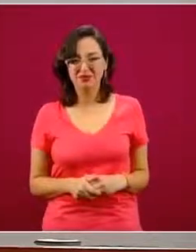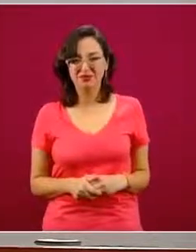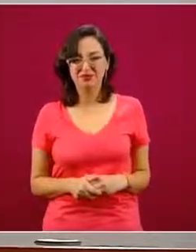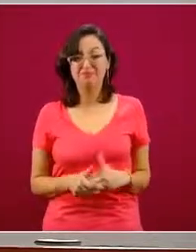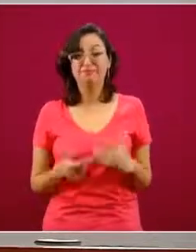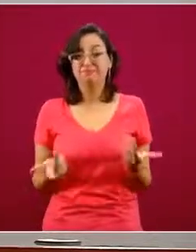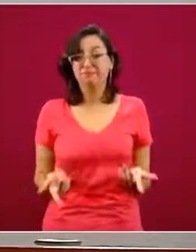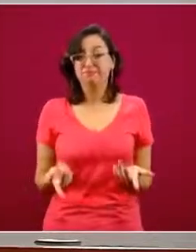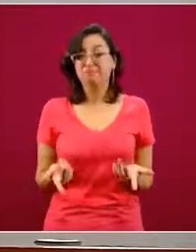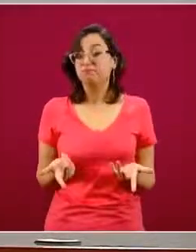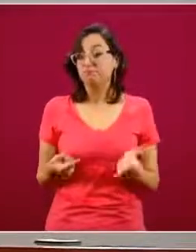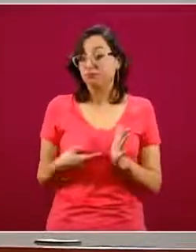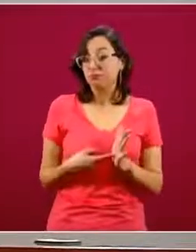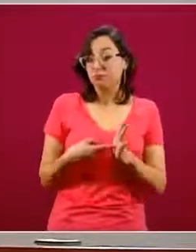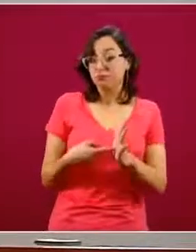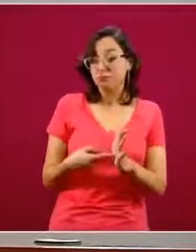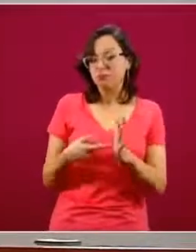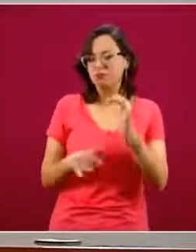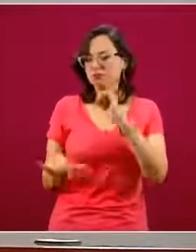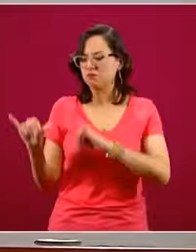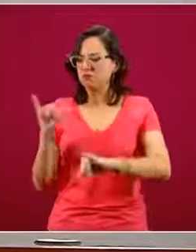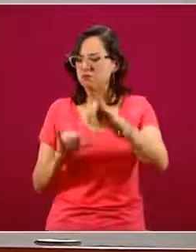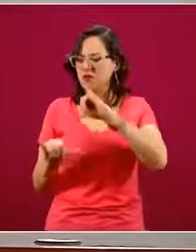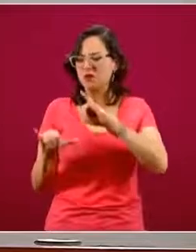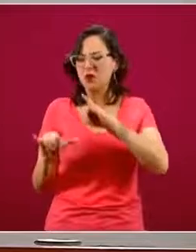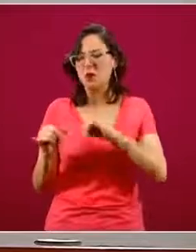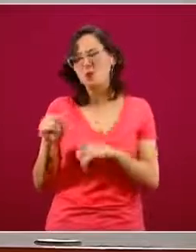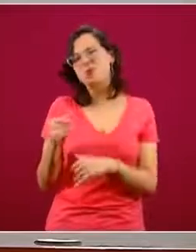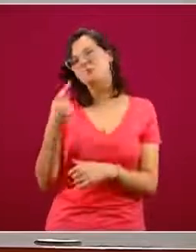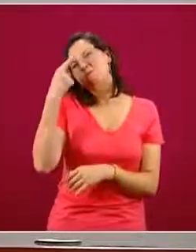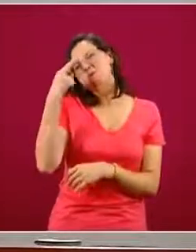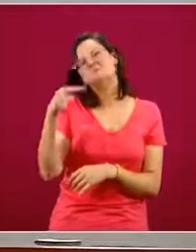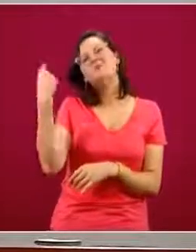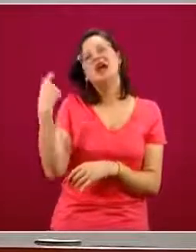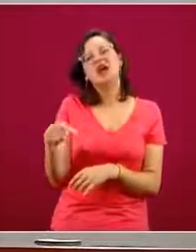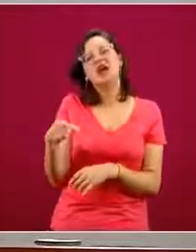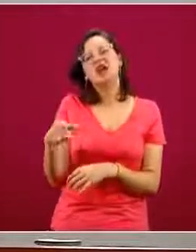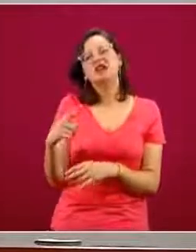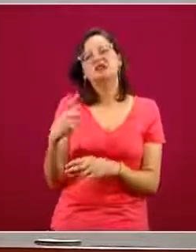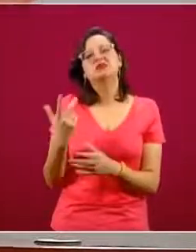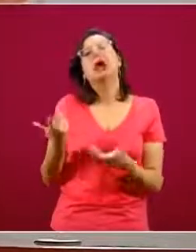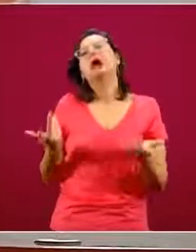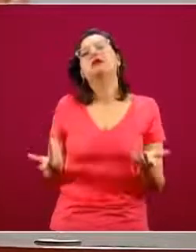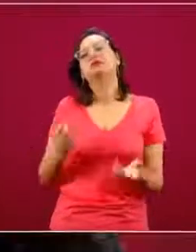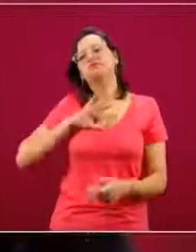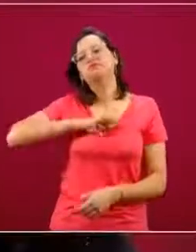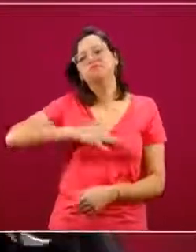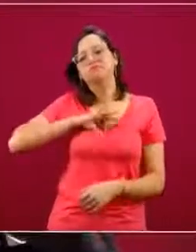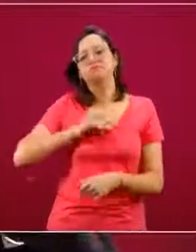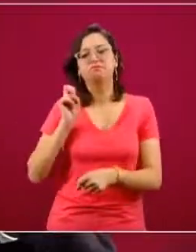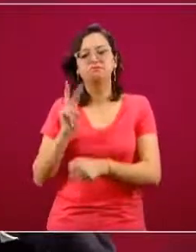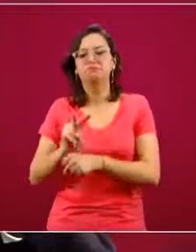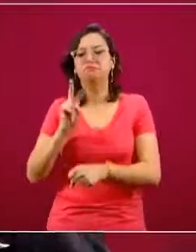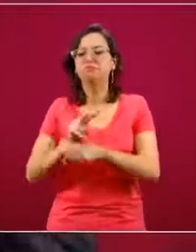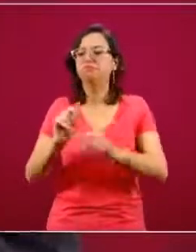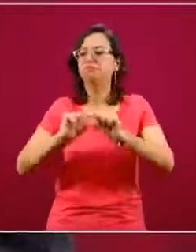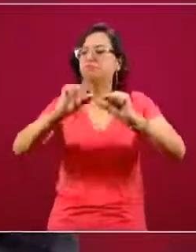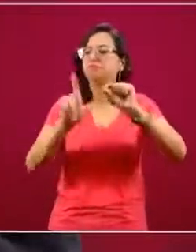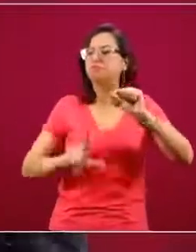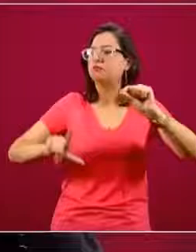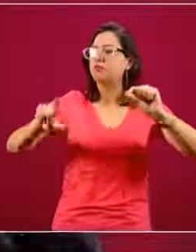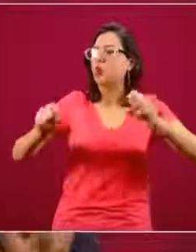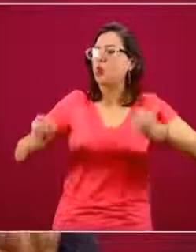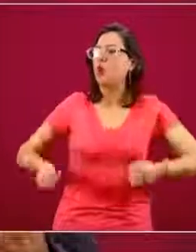Y la prueba tiene una utilidad de vigilancia epidemiológica. Vigilancia epidemiológica es el proceso de reconocimiento a nivel de la población